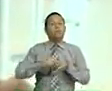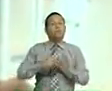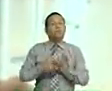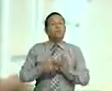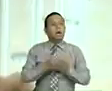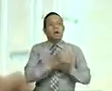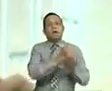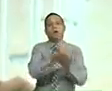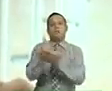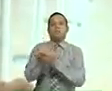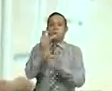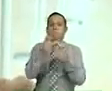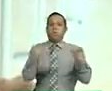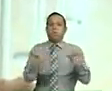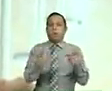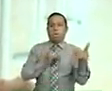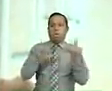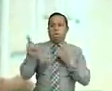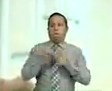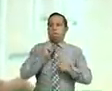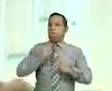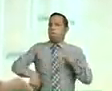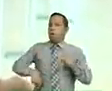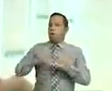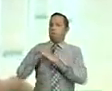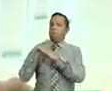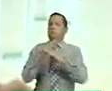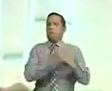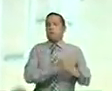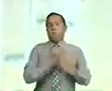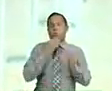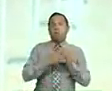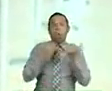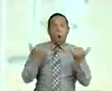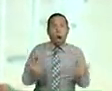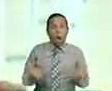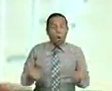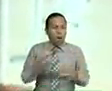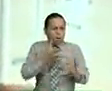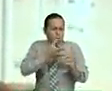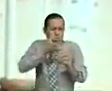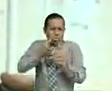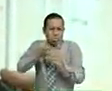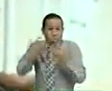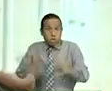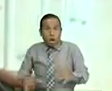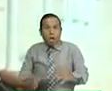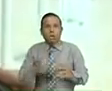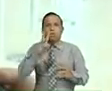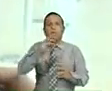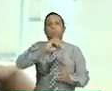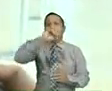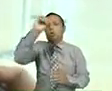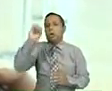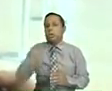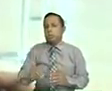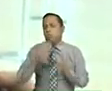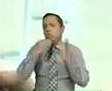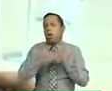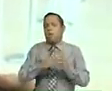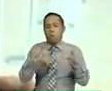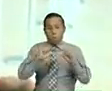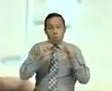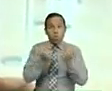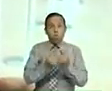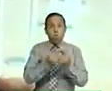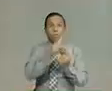la ciudad. Hasta ahora, en las 3.000 que hemos hecho, hemos encontrado un 6% de positividad. Eso quiere decir de cada 100 muestras que hemos tomado, 6